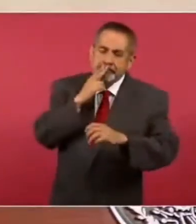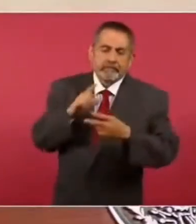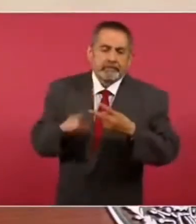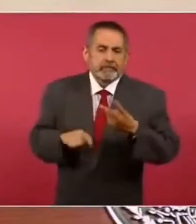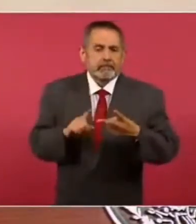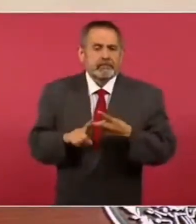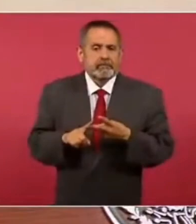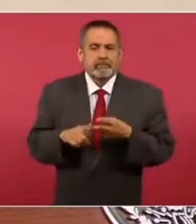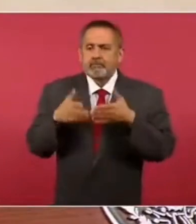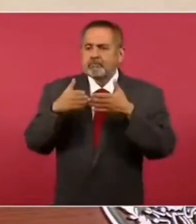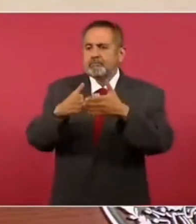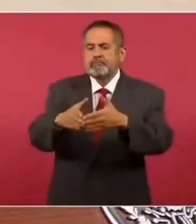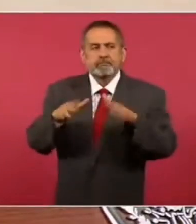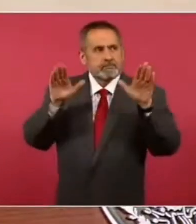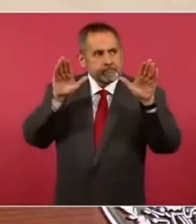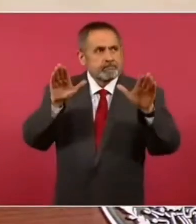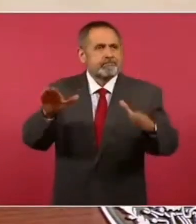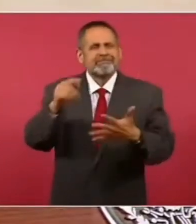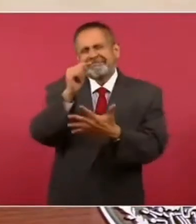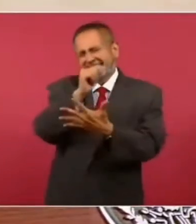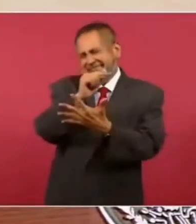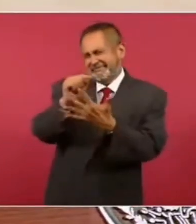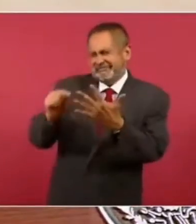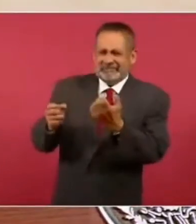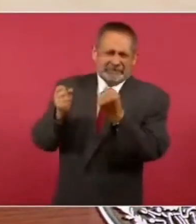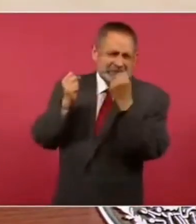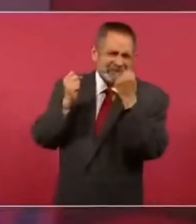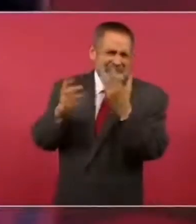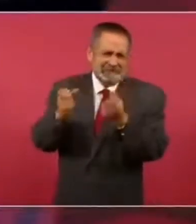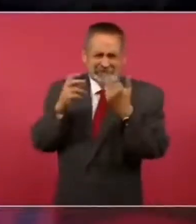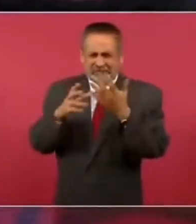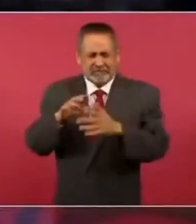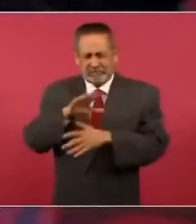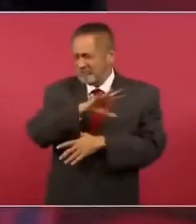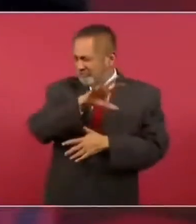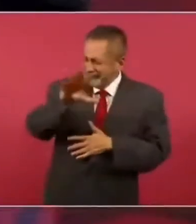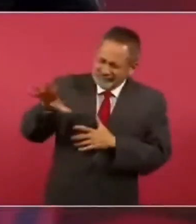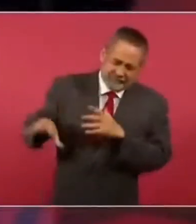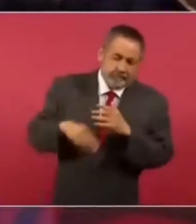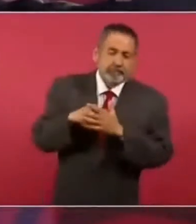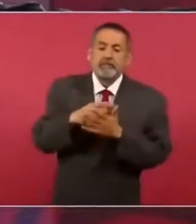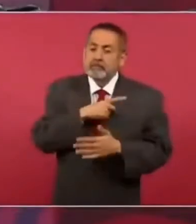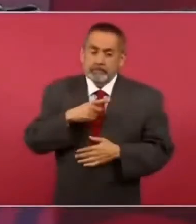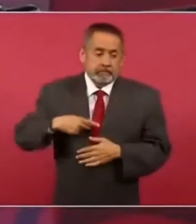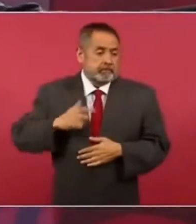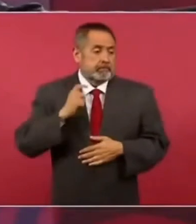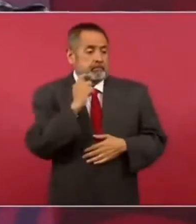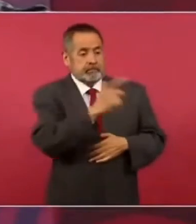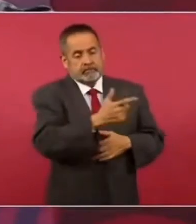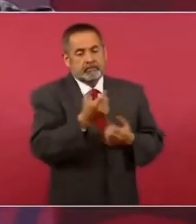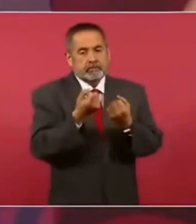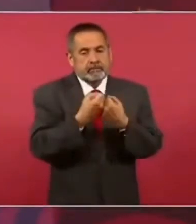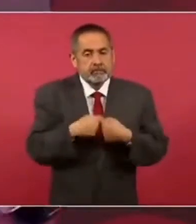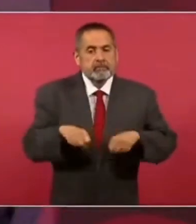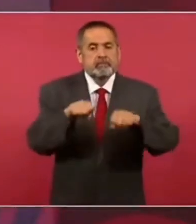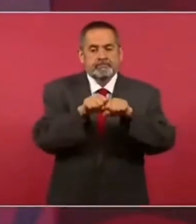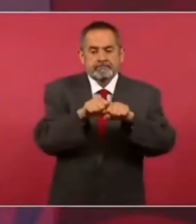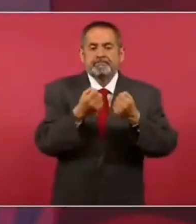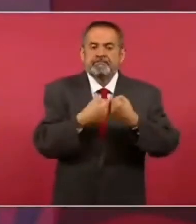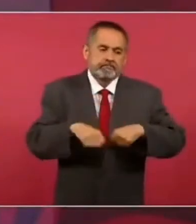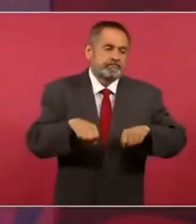de los puertos, los aeropuertos, todo, todo, todo, para todo hay que pagar